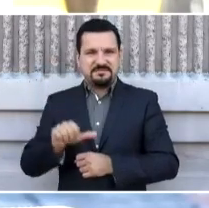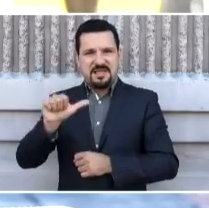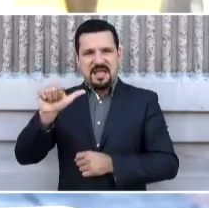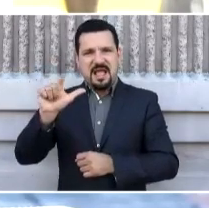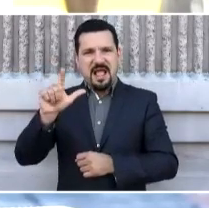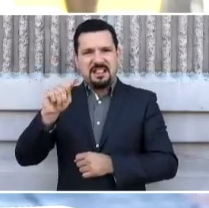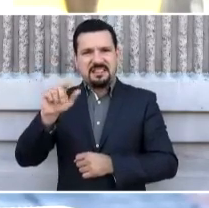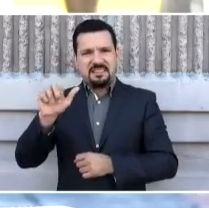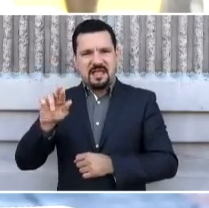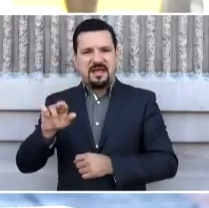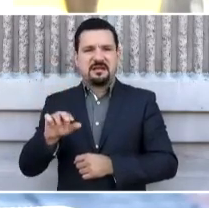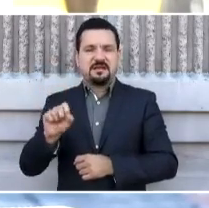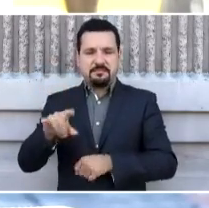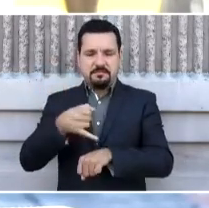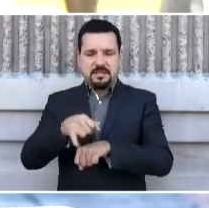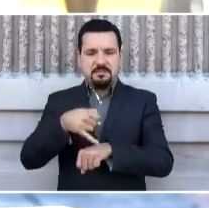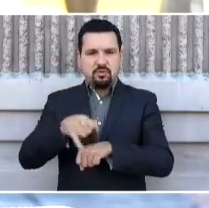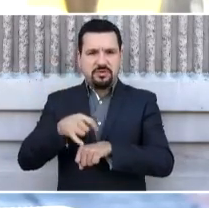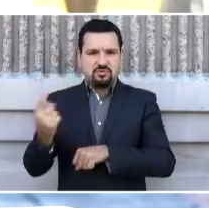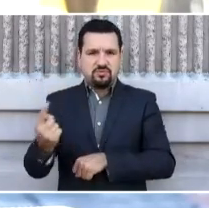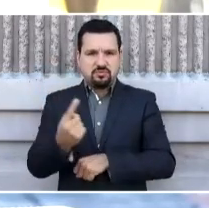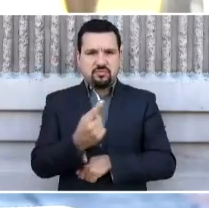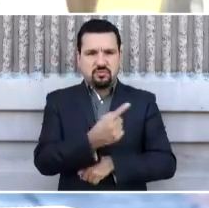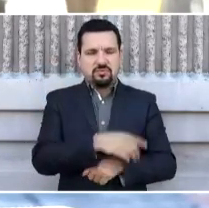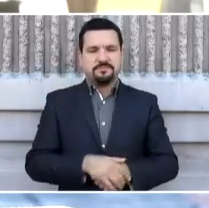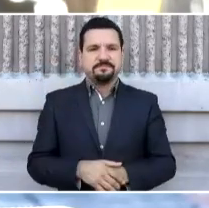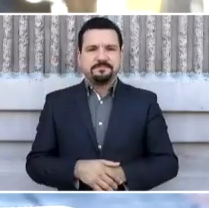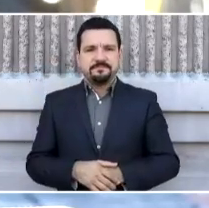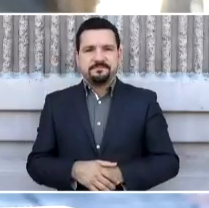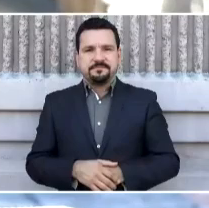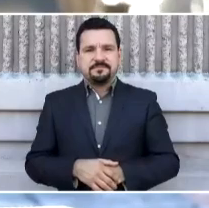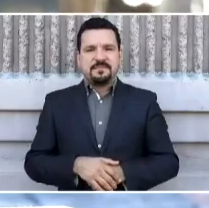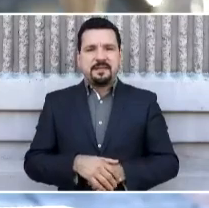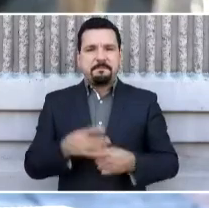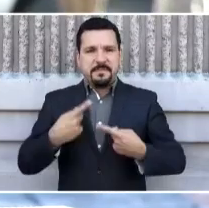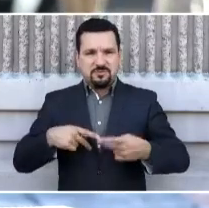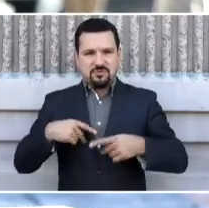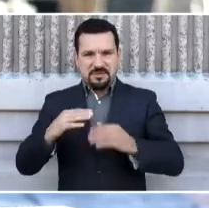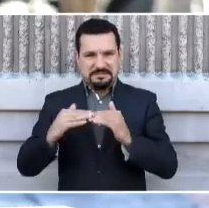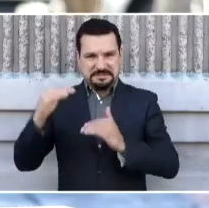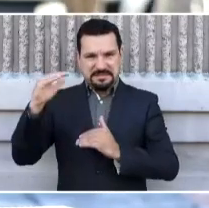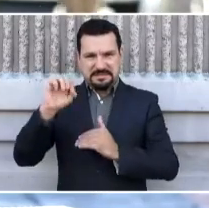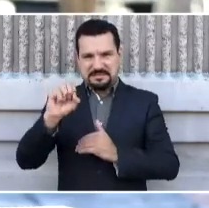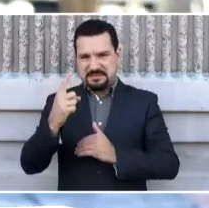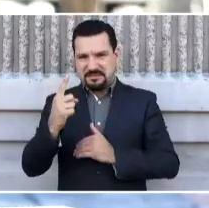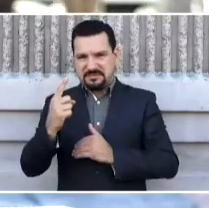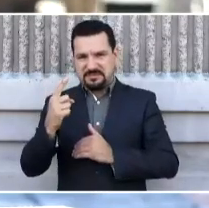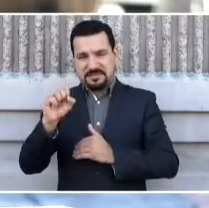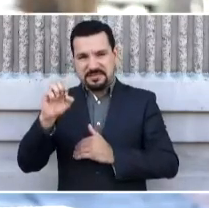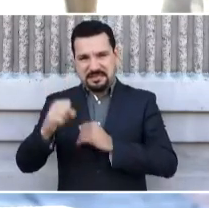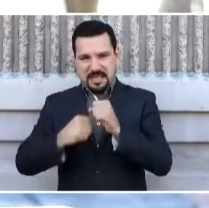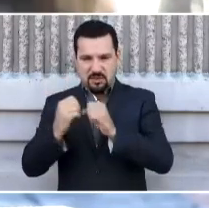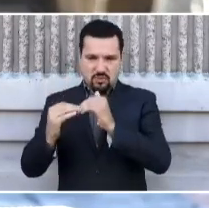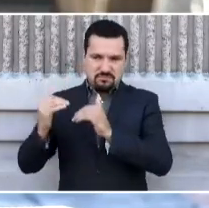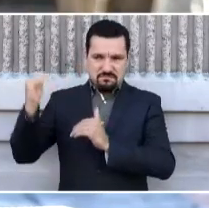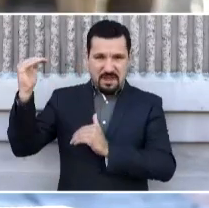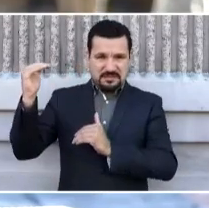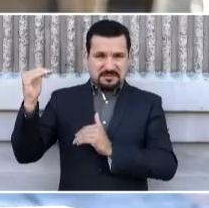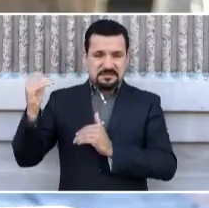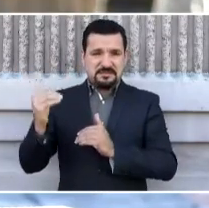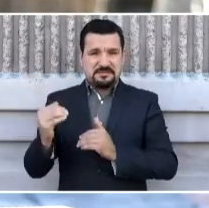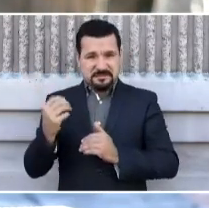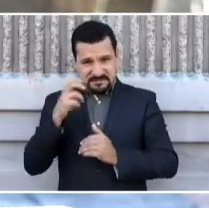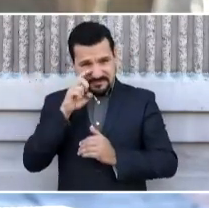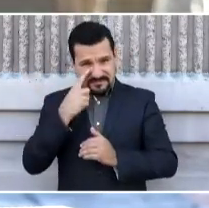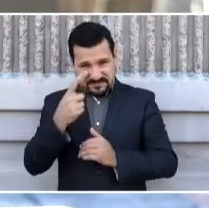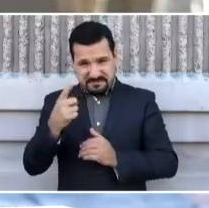35 de las defunciones sucedieron en personas mayores de 60 años, que allí, en ese grupo de edad, una de cada 3 personas que se